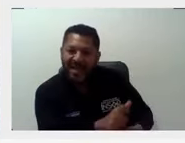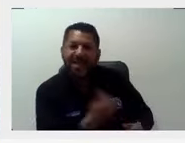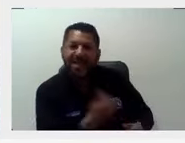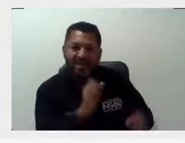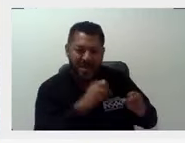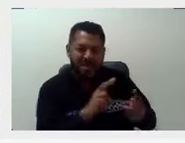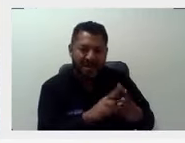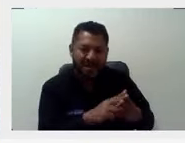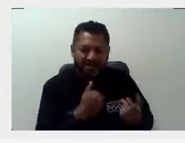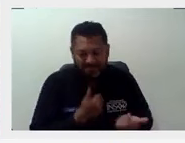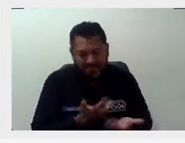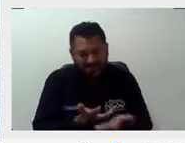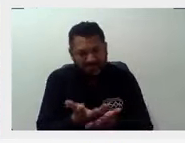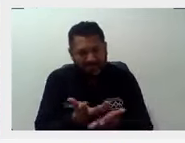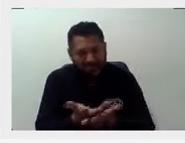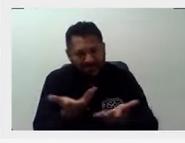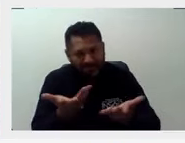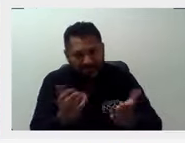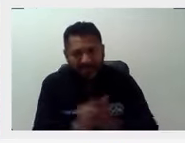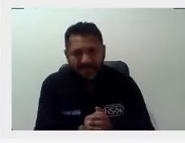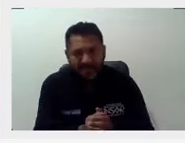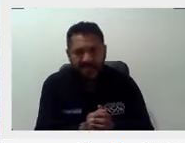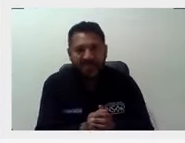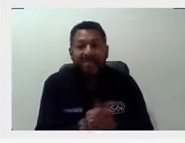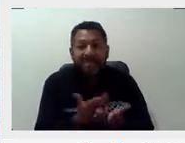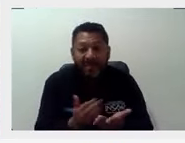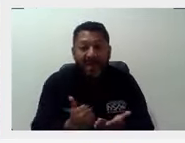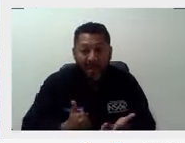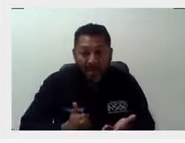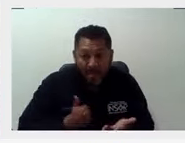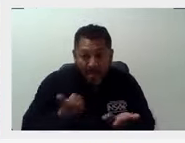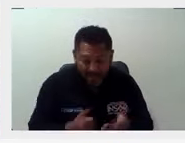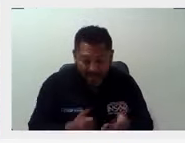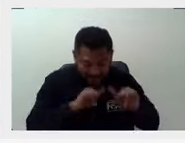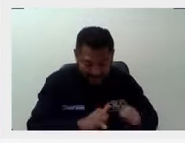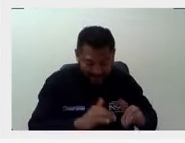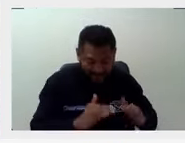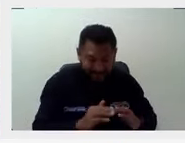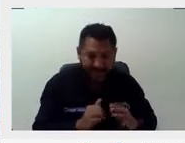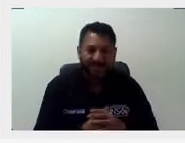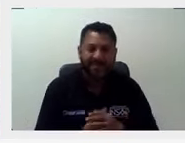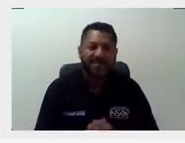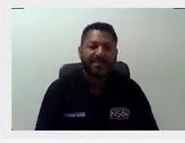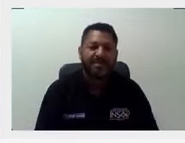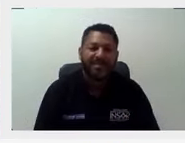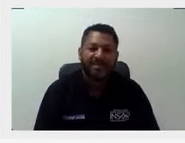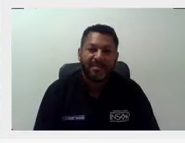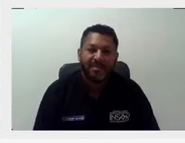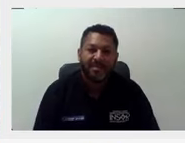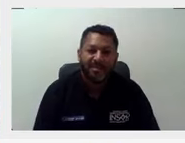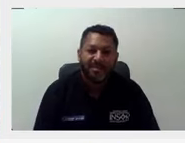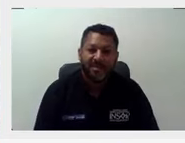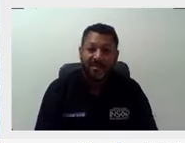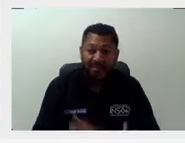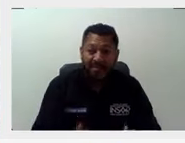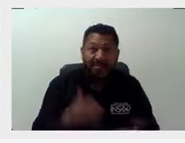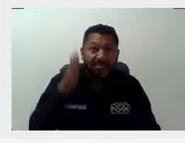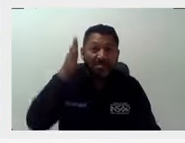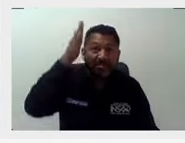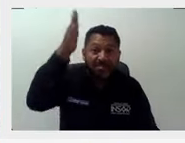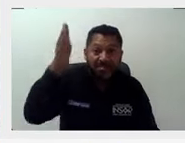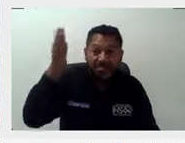mi consejo más grande, aprovechando el confinamiento y la cuarentena. Y lo que viene, bueno, vienen muchas habilidades,